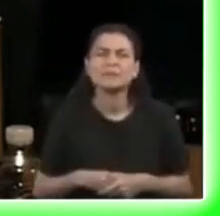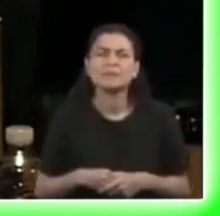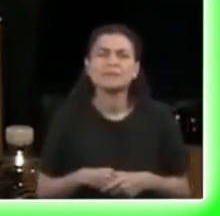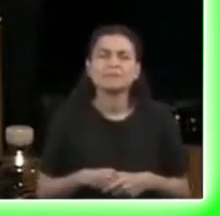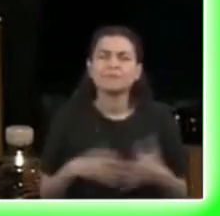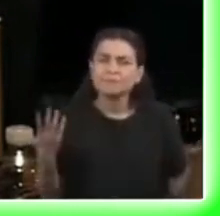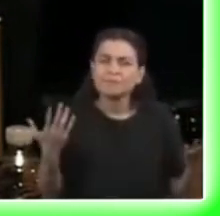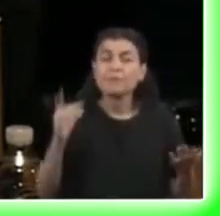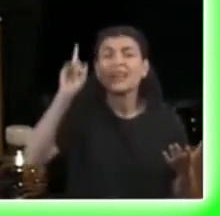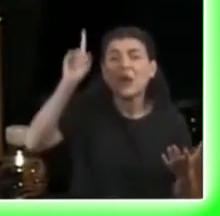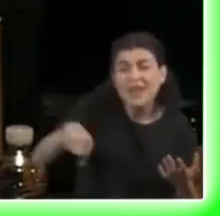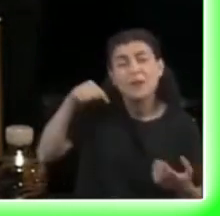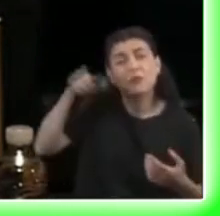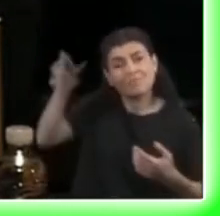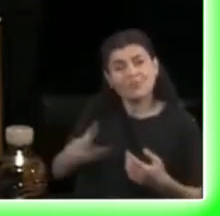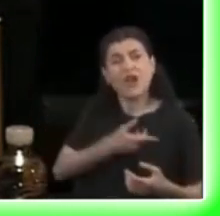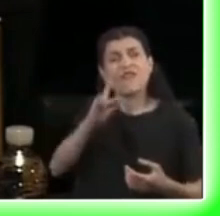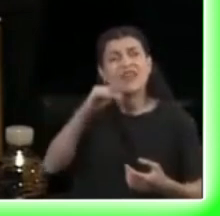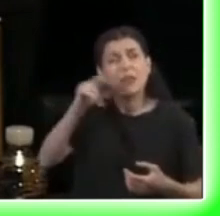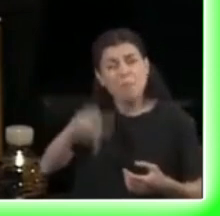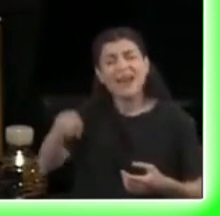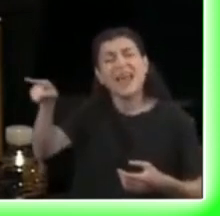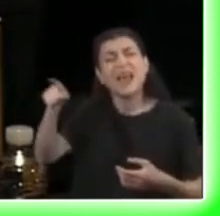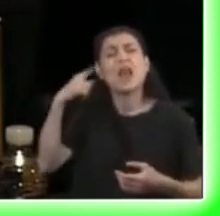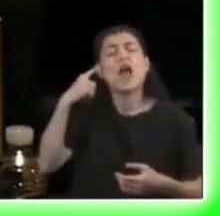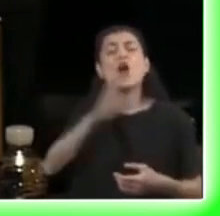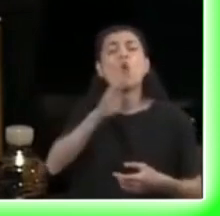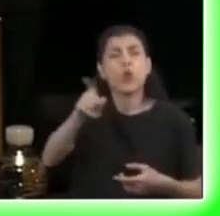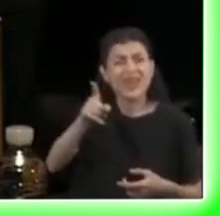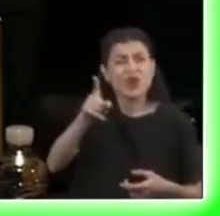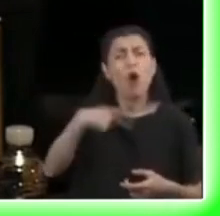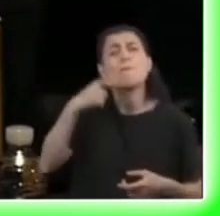con su origen judío. Digamos, Milton Friedman era un judío polaco.